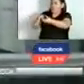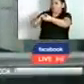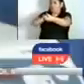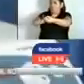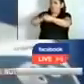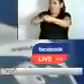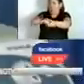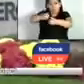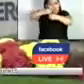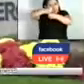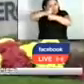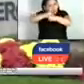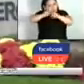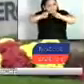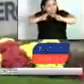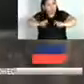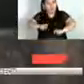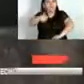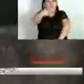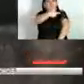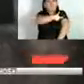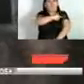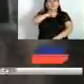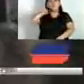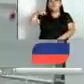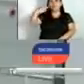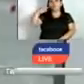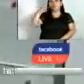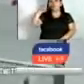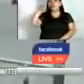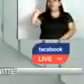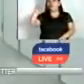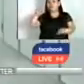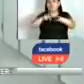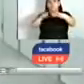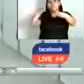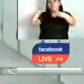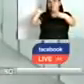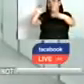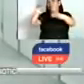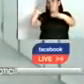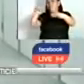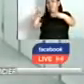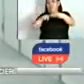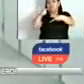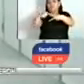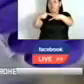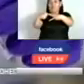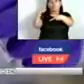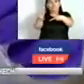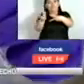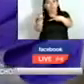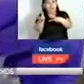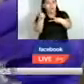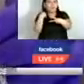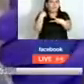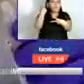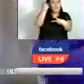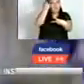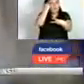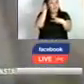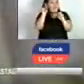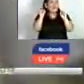para producir más vacunas, Merck y Johnson & Johnson. Esto ocurre sobre todo cuando Johnson & Johnson no parecía tener